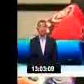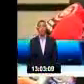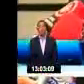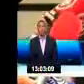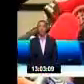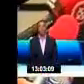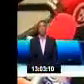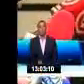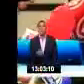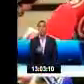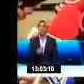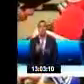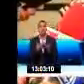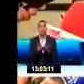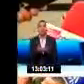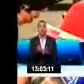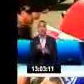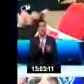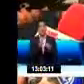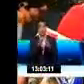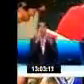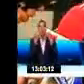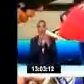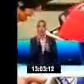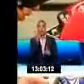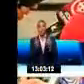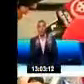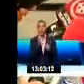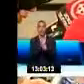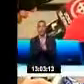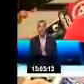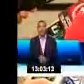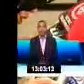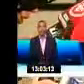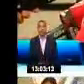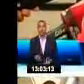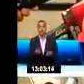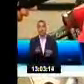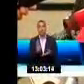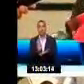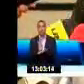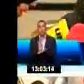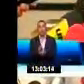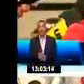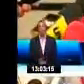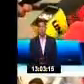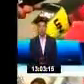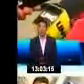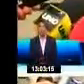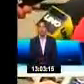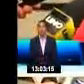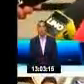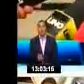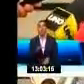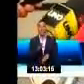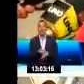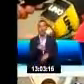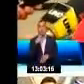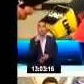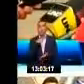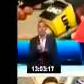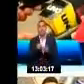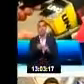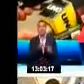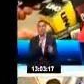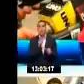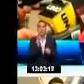Estoy presentando la renuncia a la Comisión de los Trabajadores y la Seguridad Social. Las causas de esta